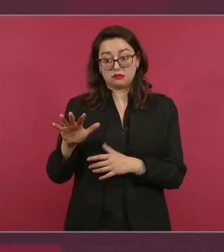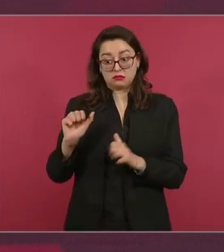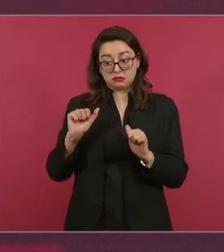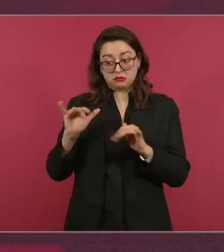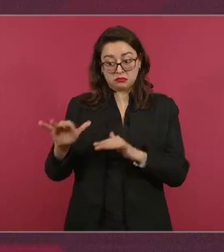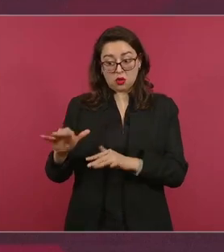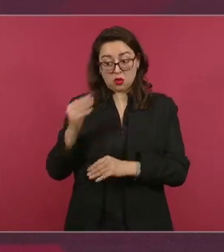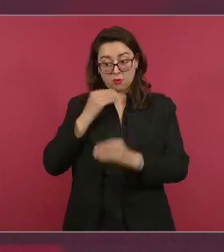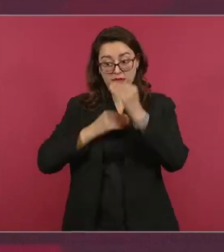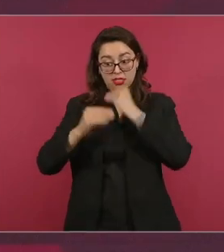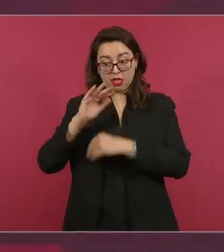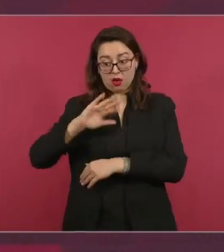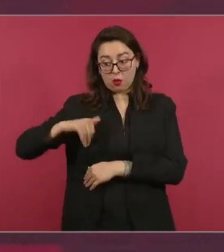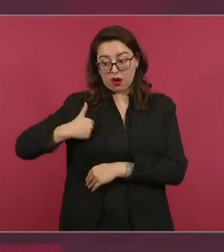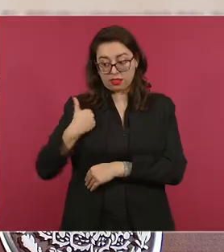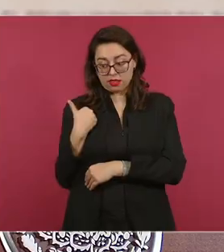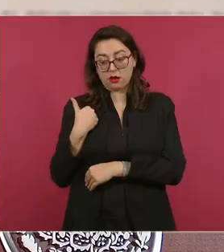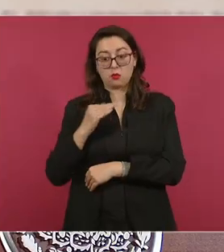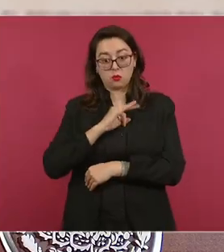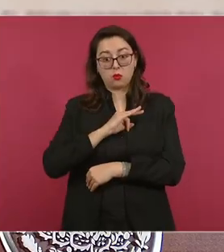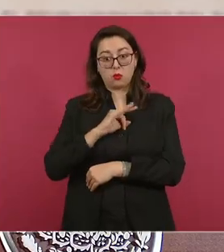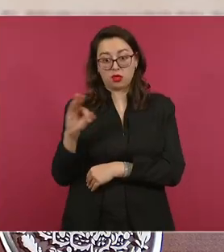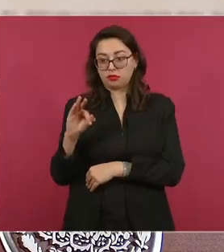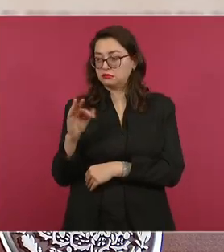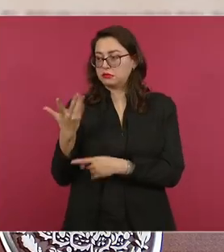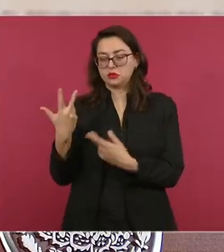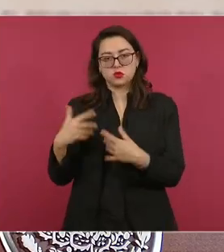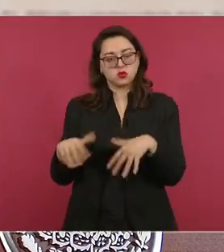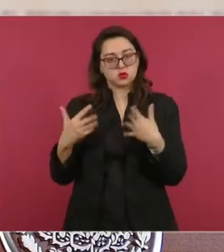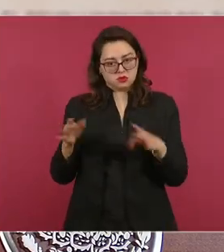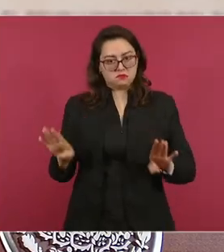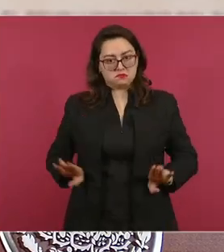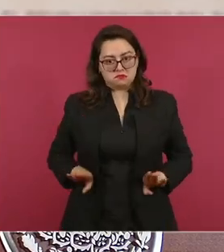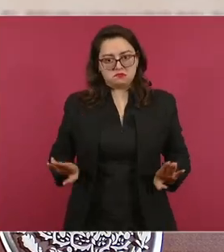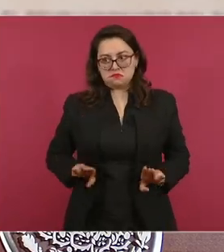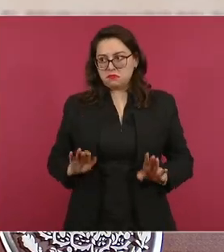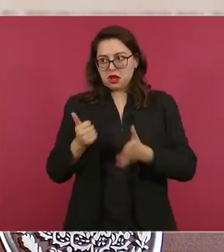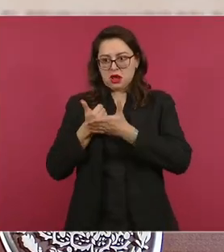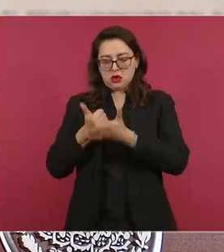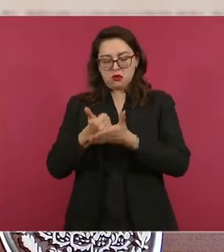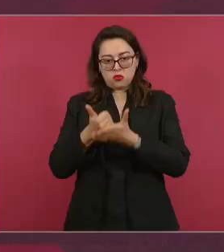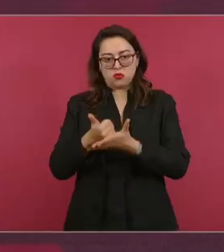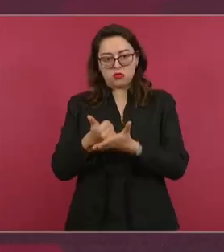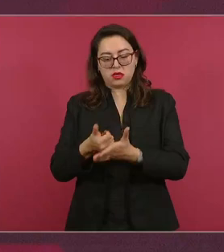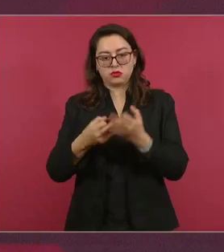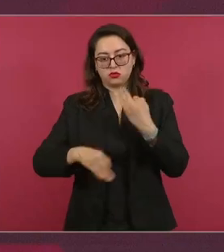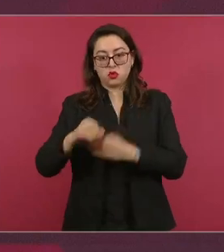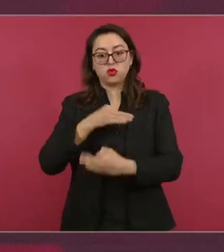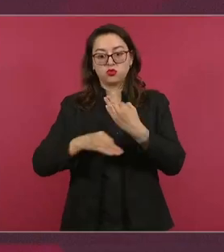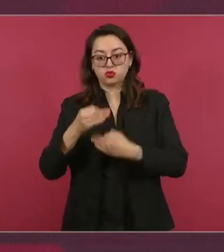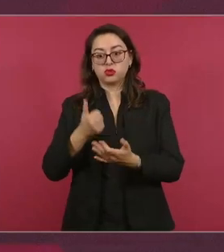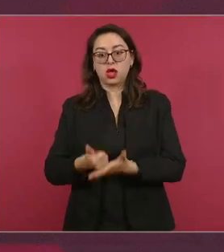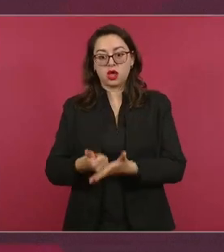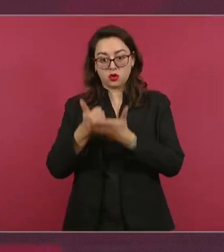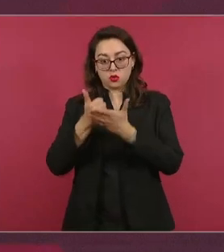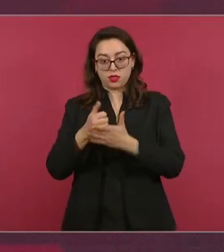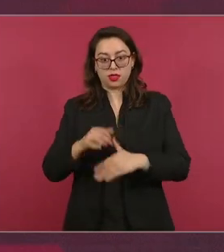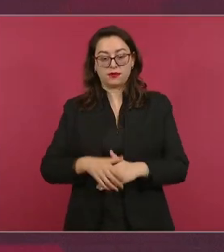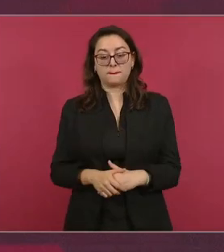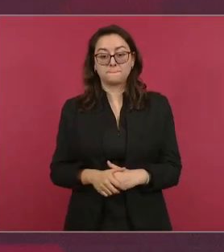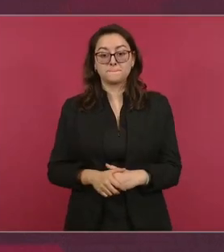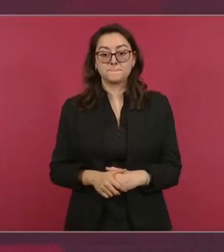concentrar alimentos, despensas. Todos están ayudando. La convención marginal. Eso todavía